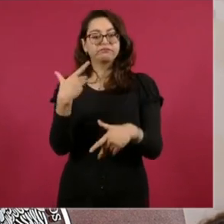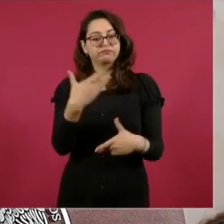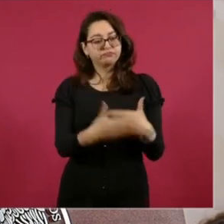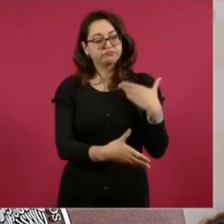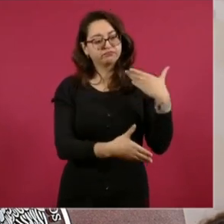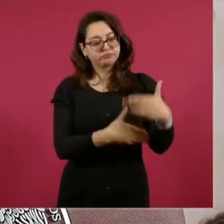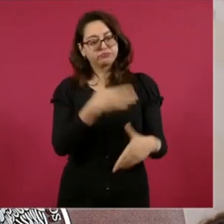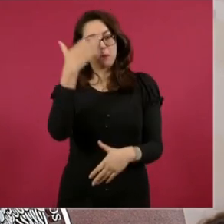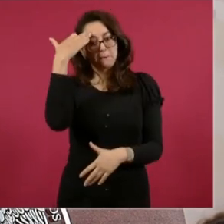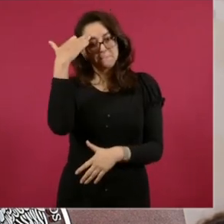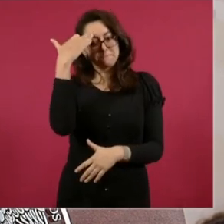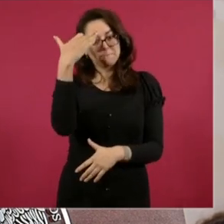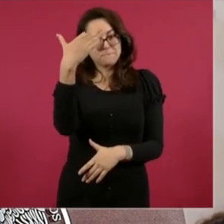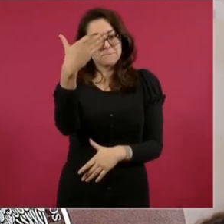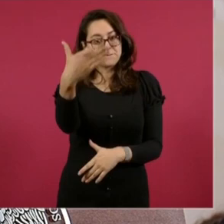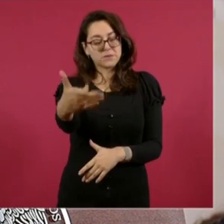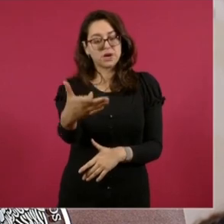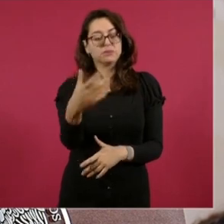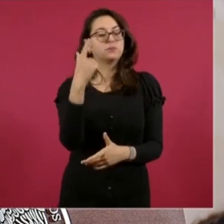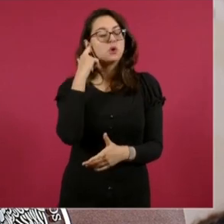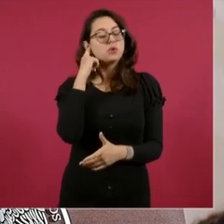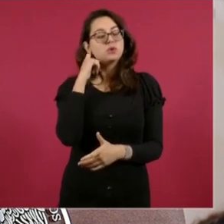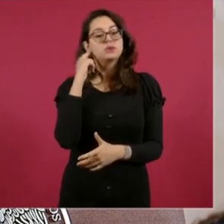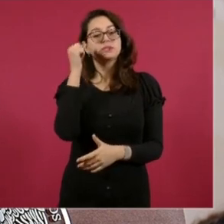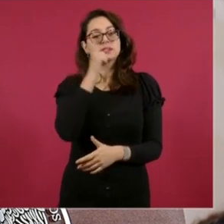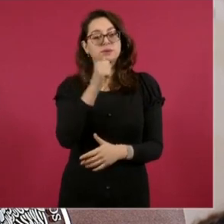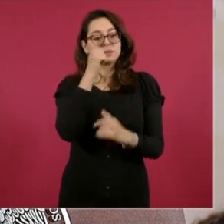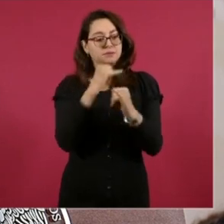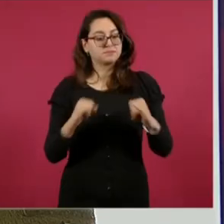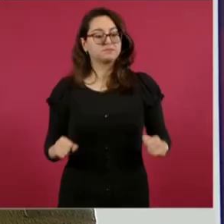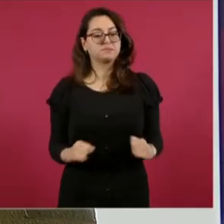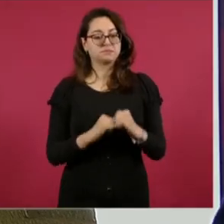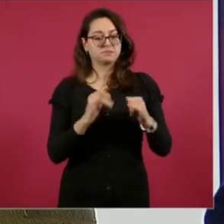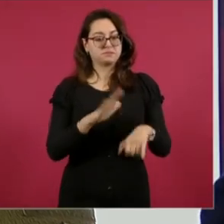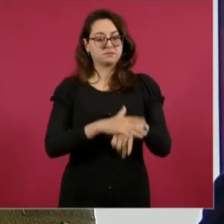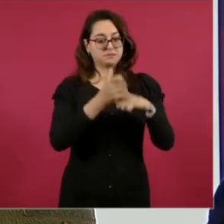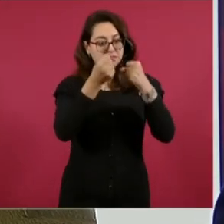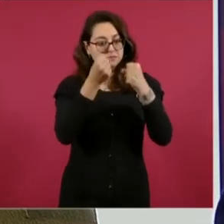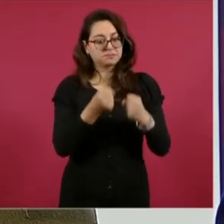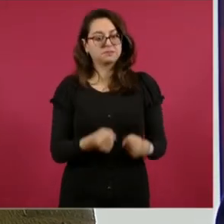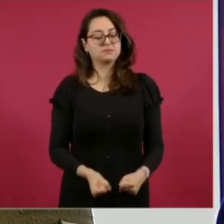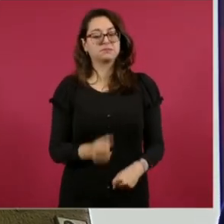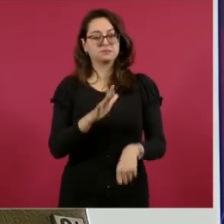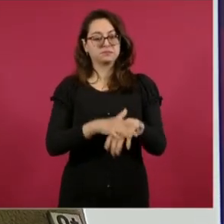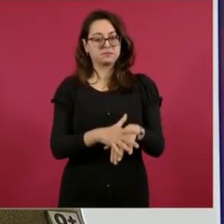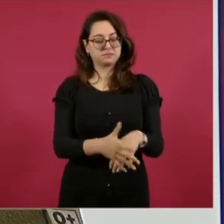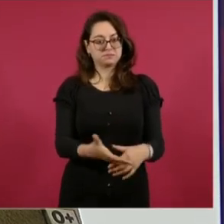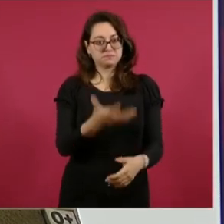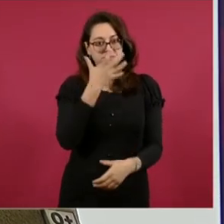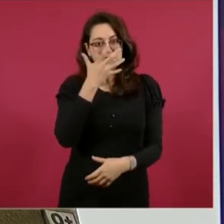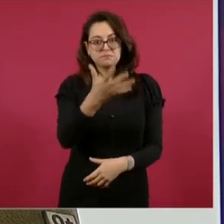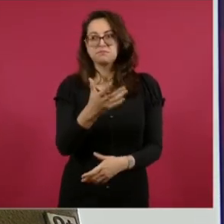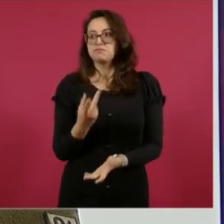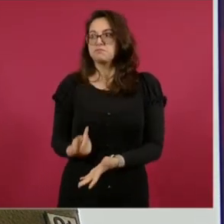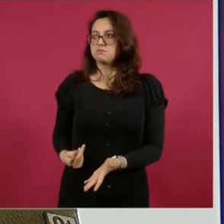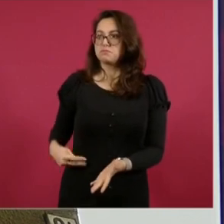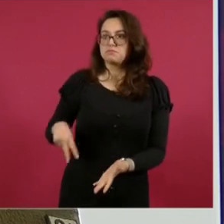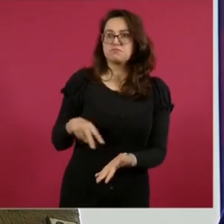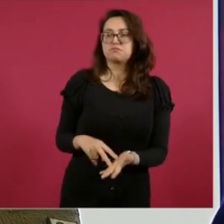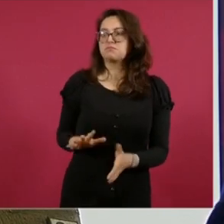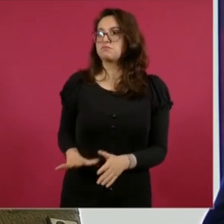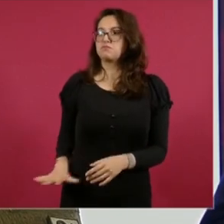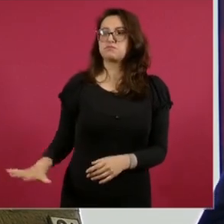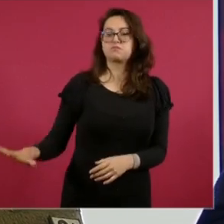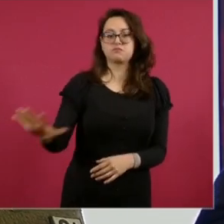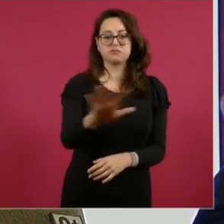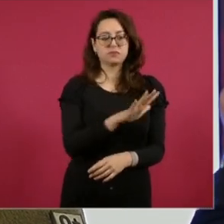años vaya siendo una institución con mayores fortalezas, con mayor presencia en el territorio, con